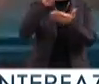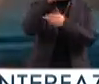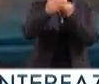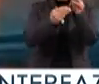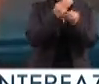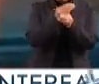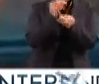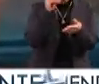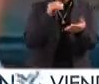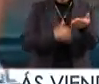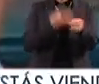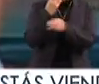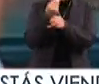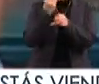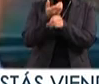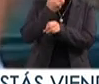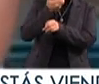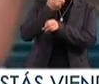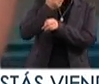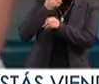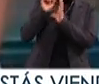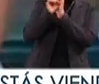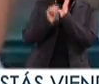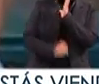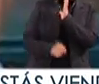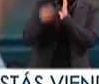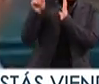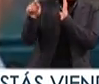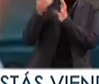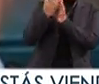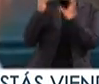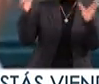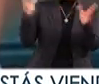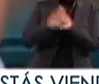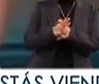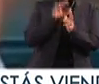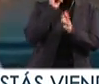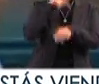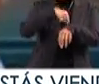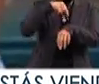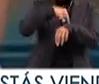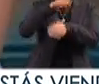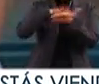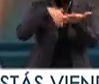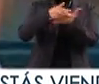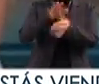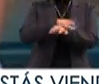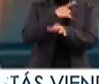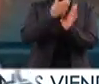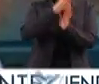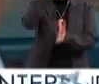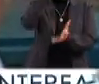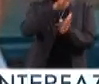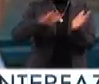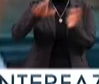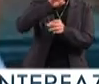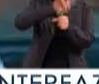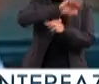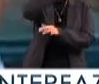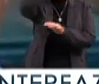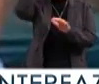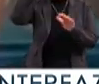la adaptación a este sistema también es bastante grande, también los horarios ya que cubre la mayor parte del día,